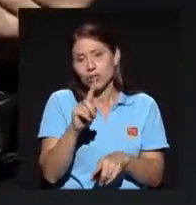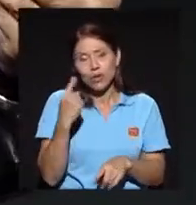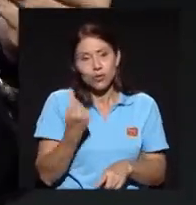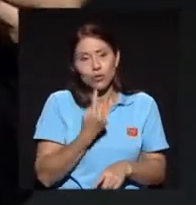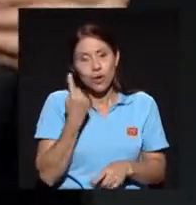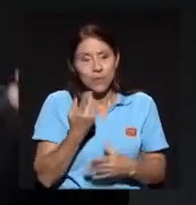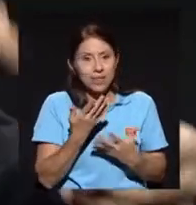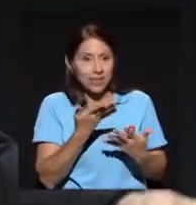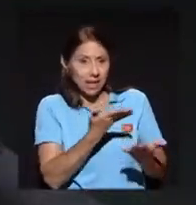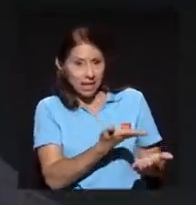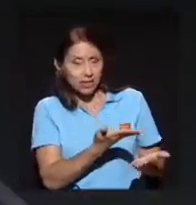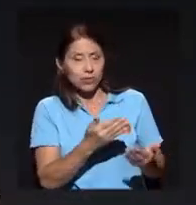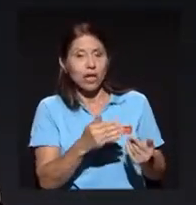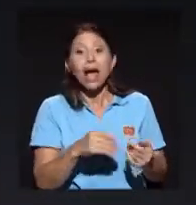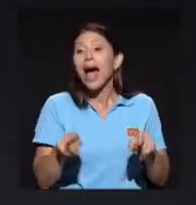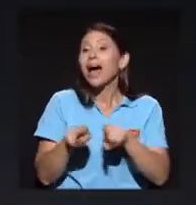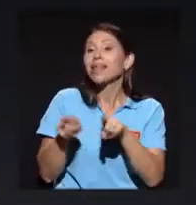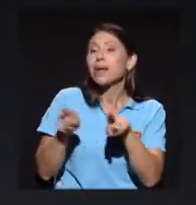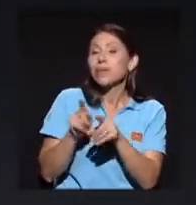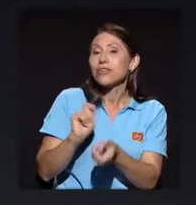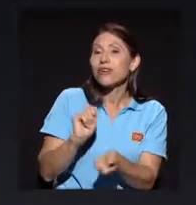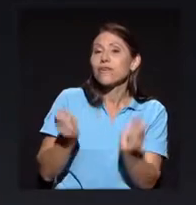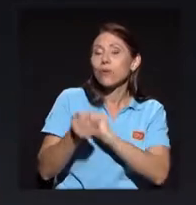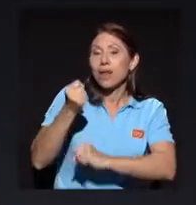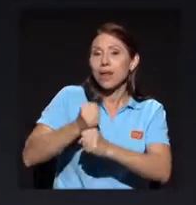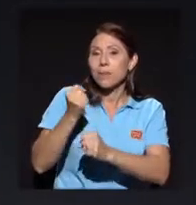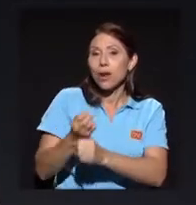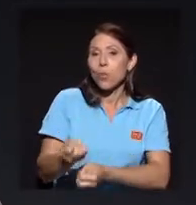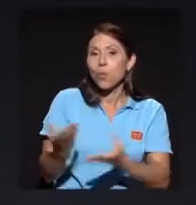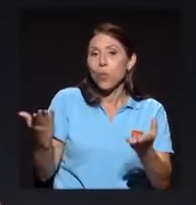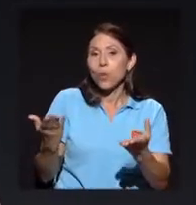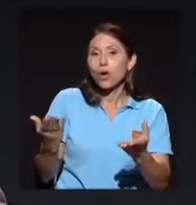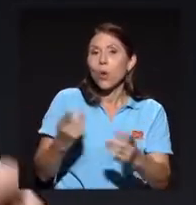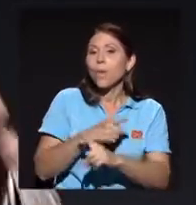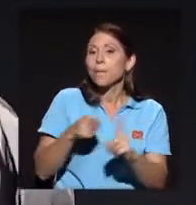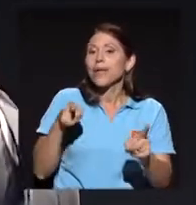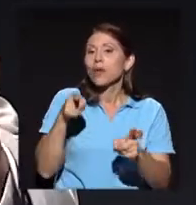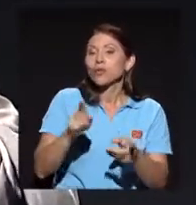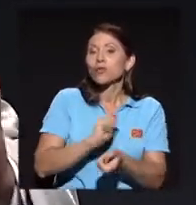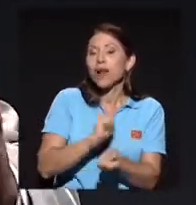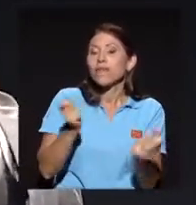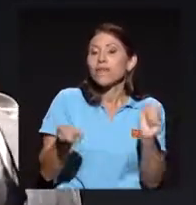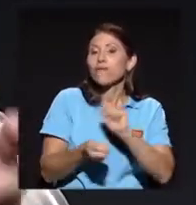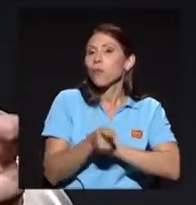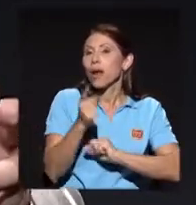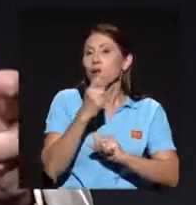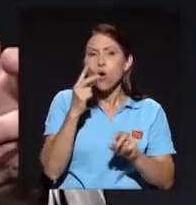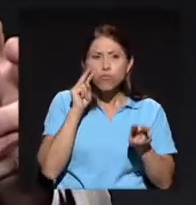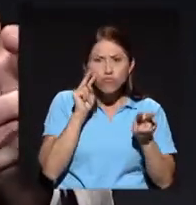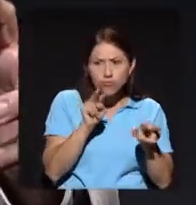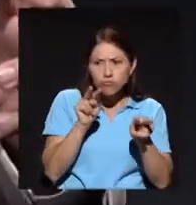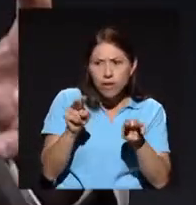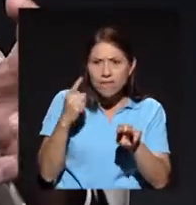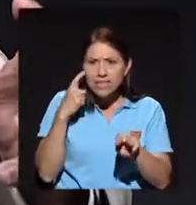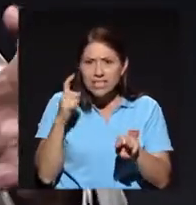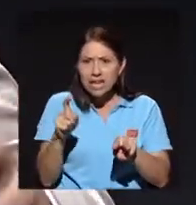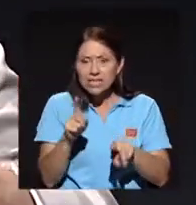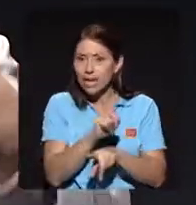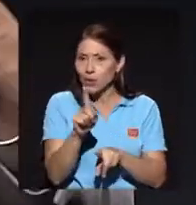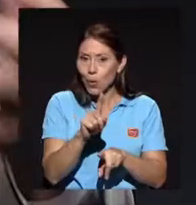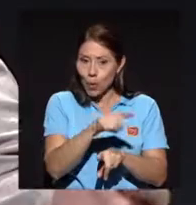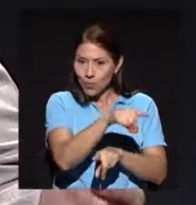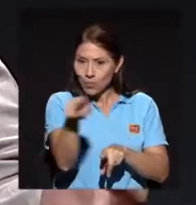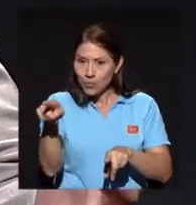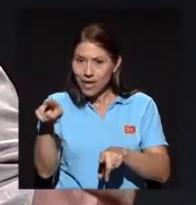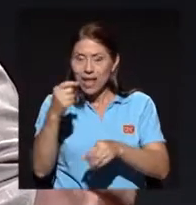ni la reforma del empleo público pero que es una reforma no fiscalista sino potenciando al empleado público para ser